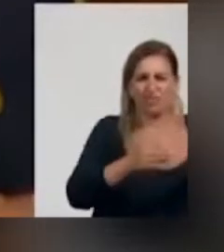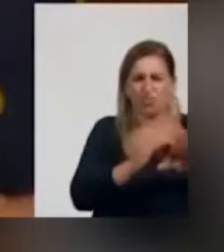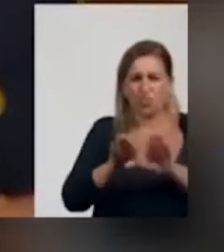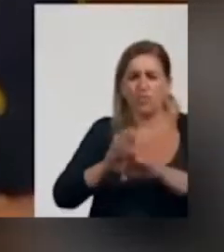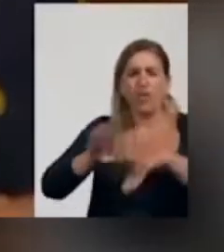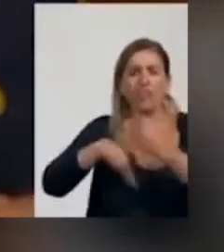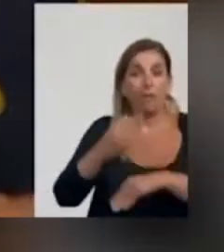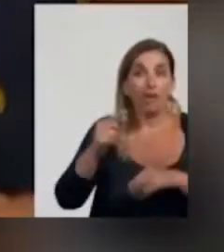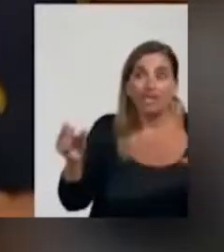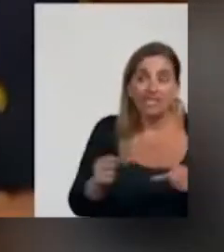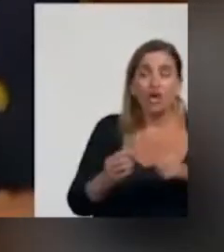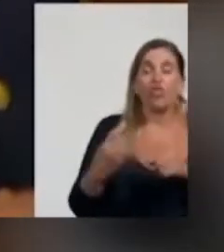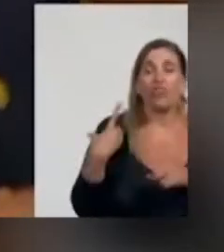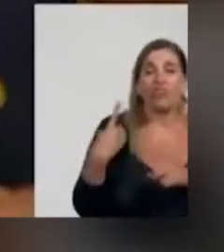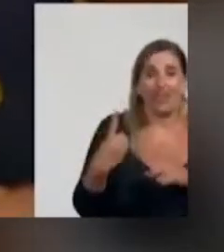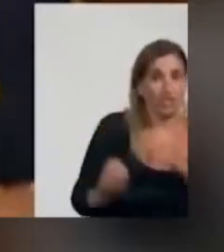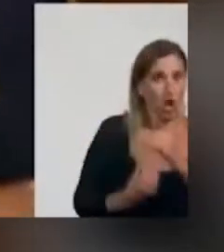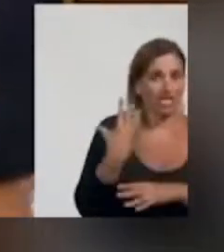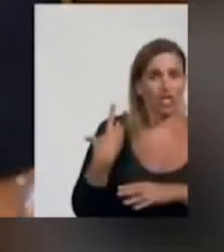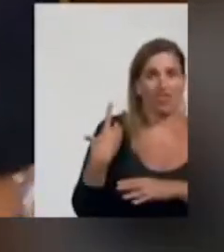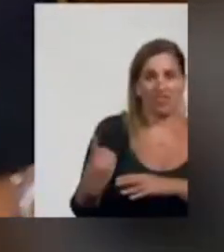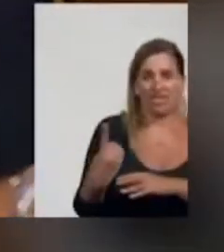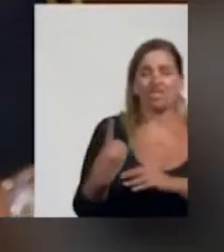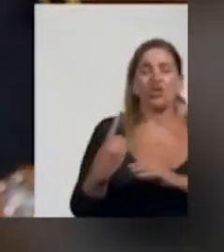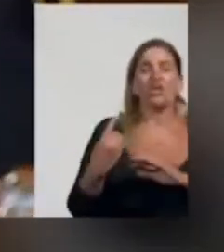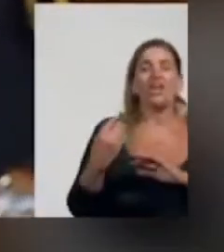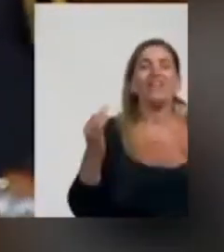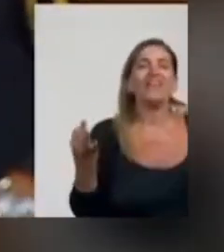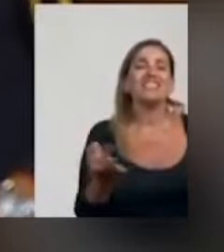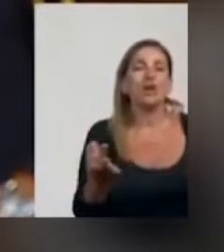Después de la creación de la Dirección de Seguridad Rural,